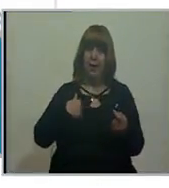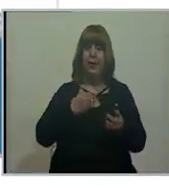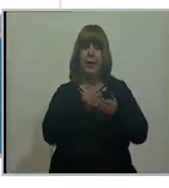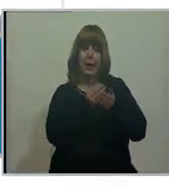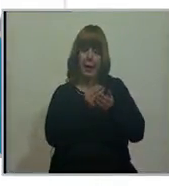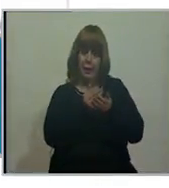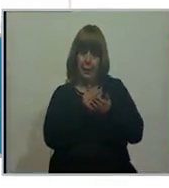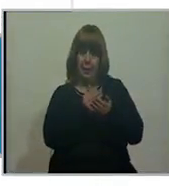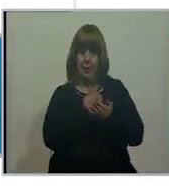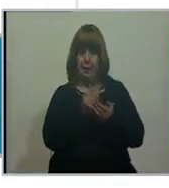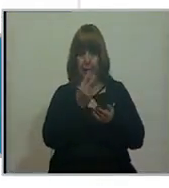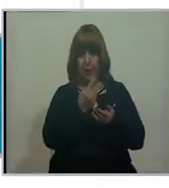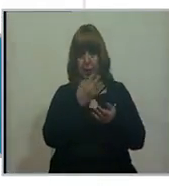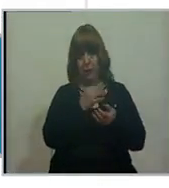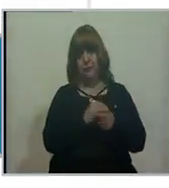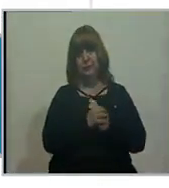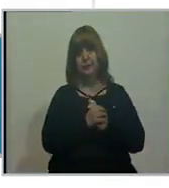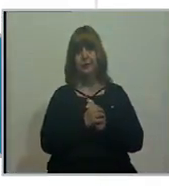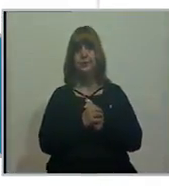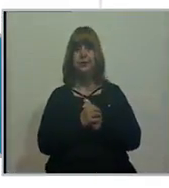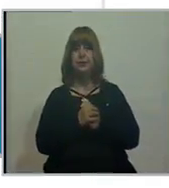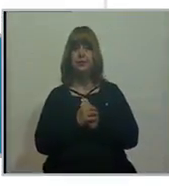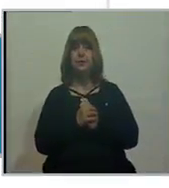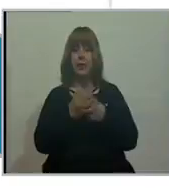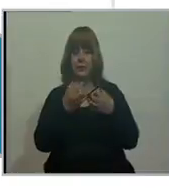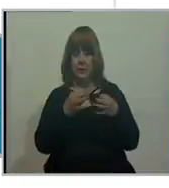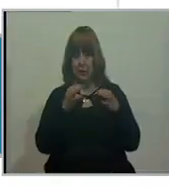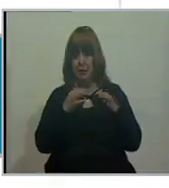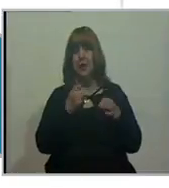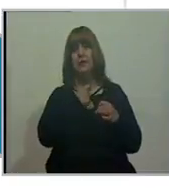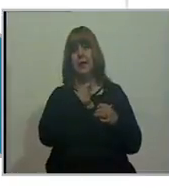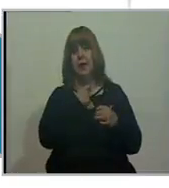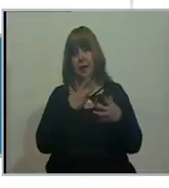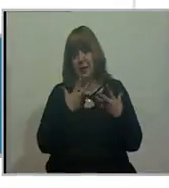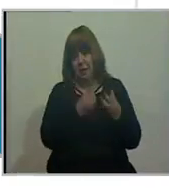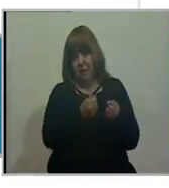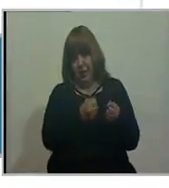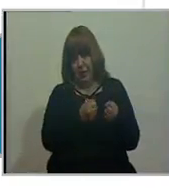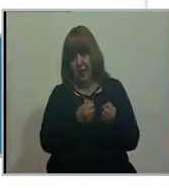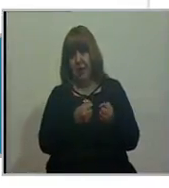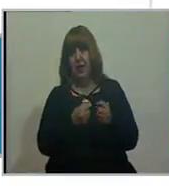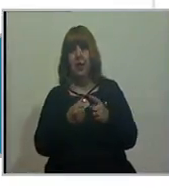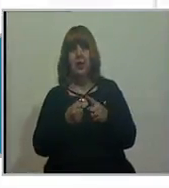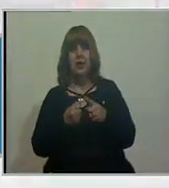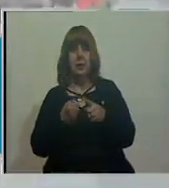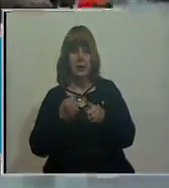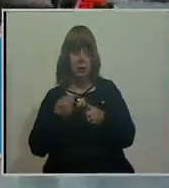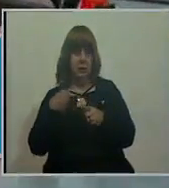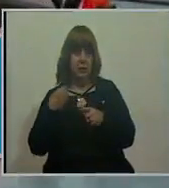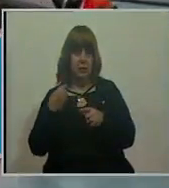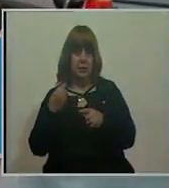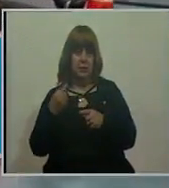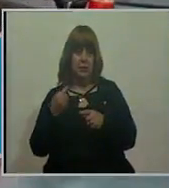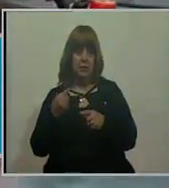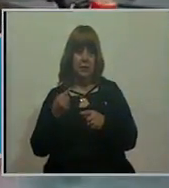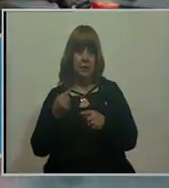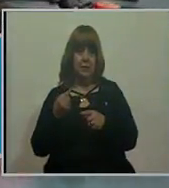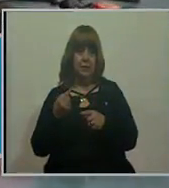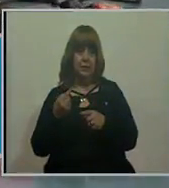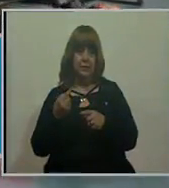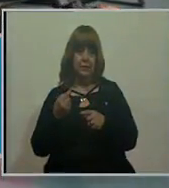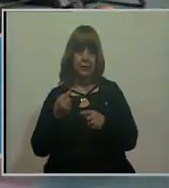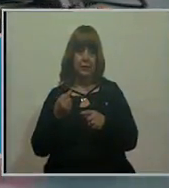importantes. Bueno, también el debate... veía esto del mensaje machista que hacía referencia, ¿no?